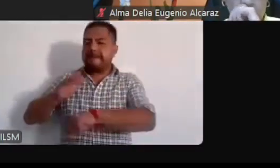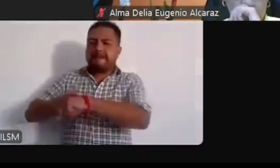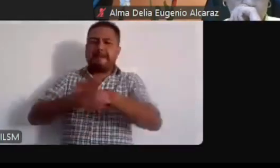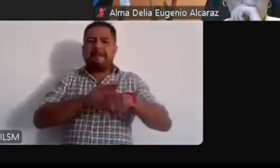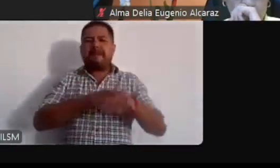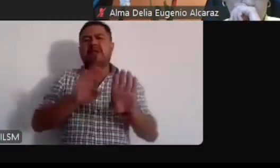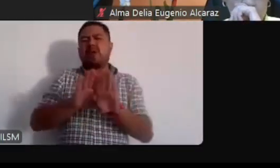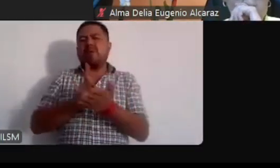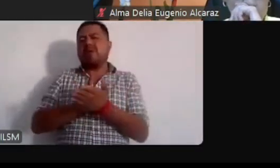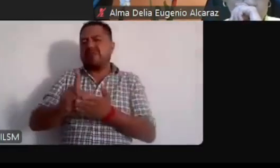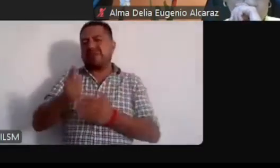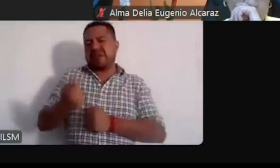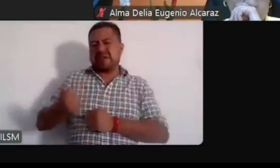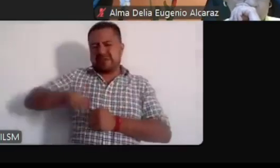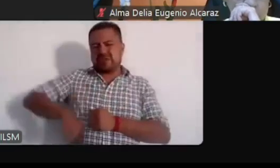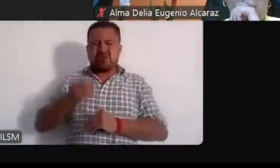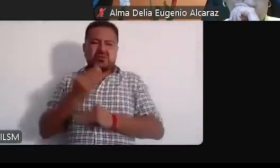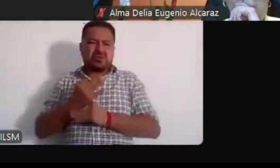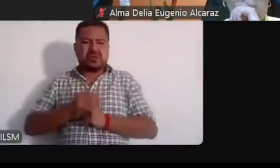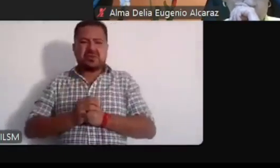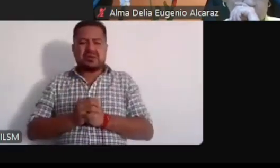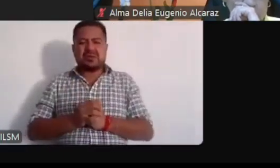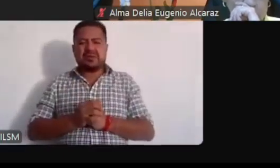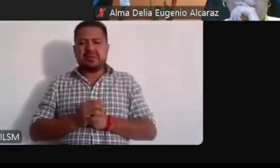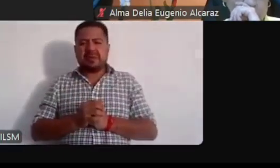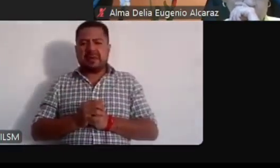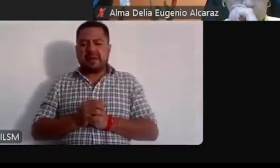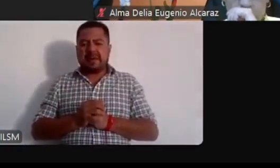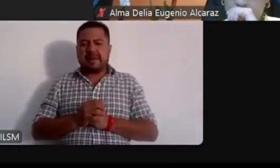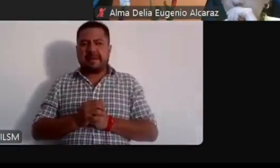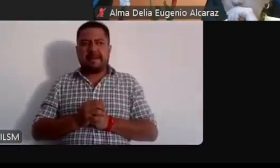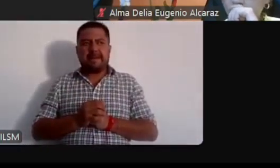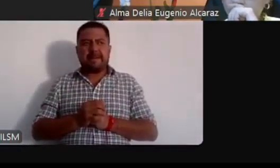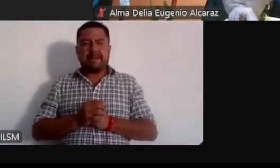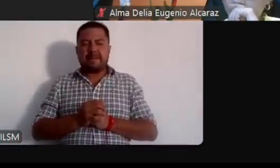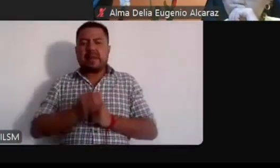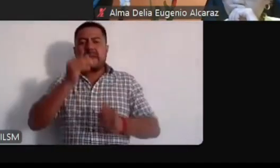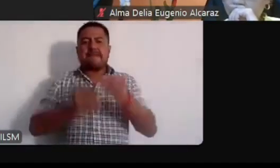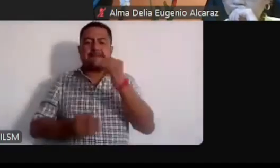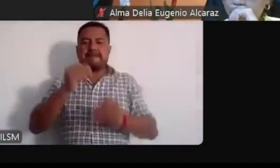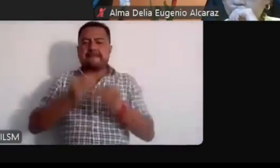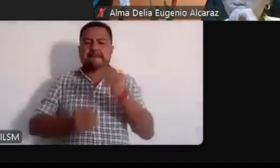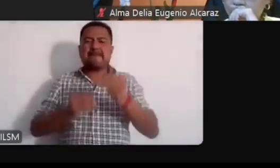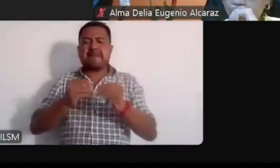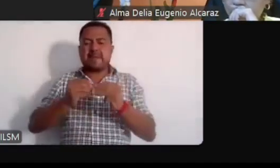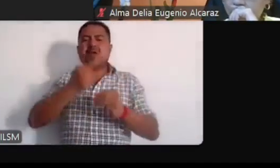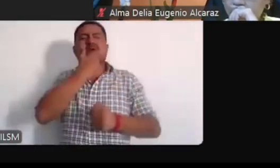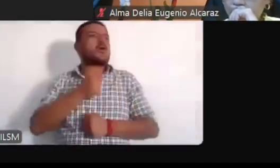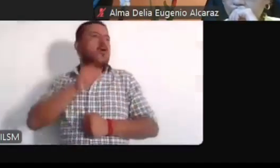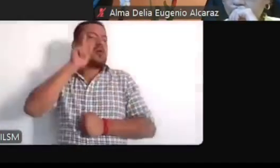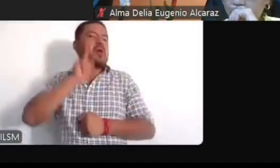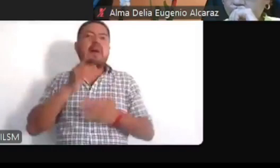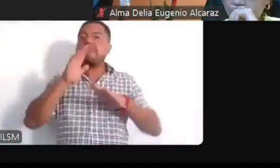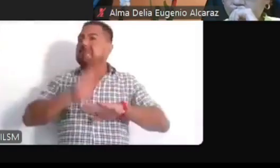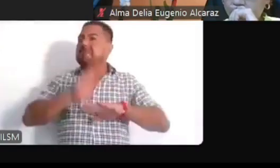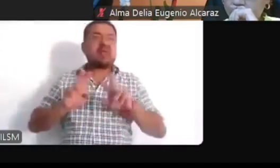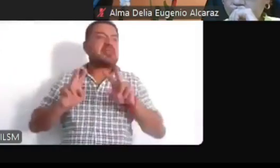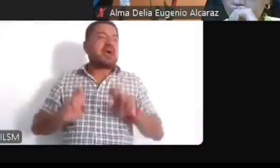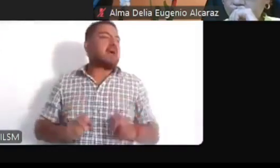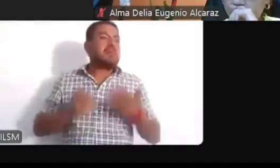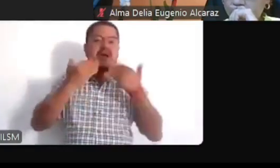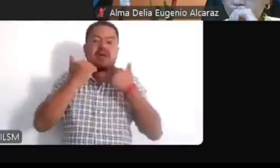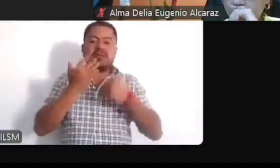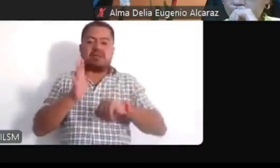notifíquese como en derecho procede magistrada magistrado al no haber más asuntos que